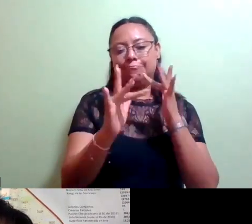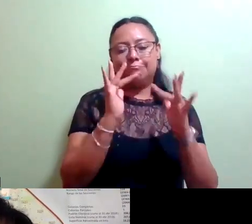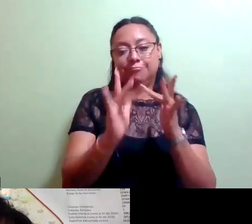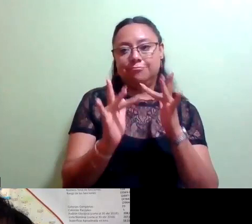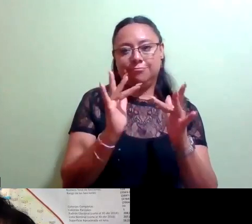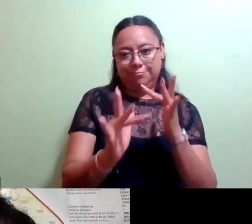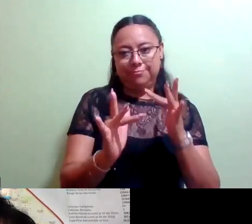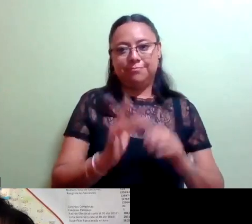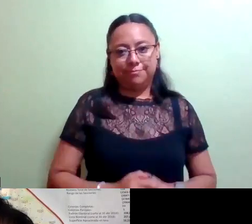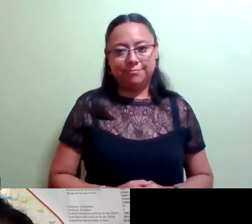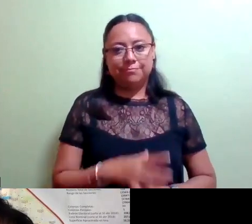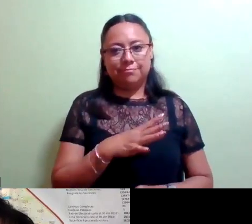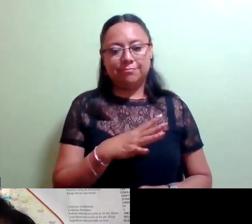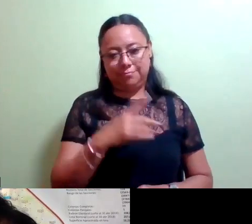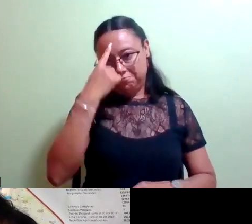de conectividad,